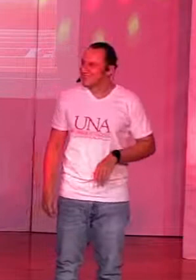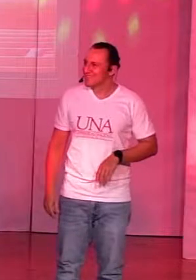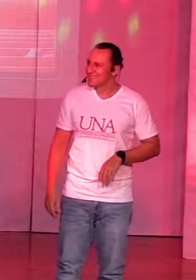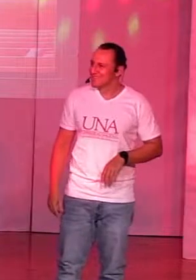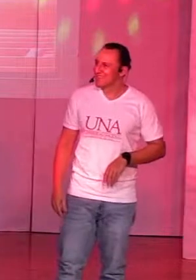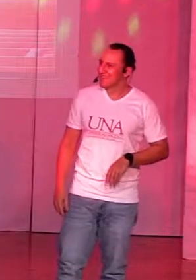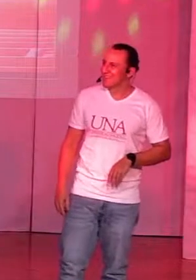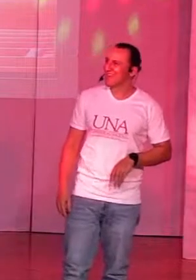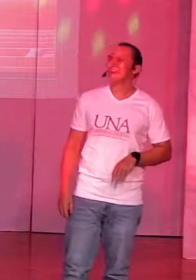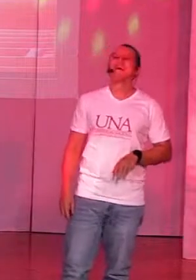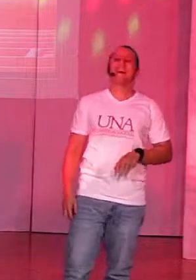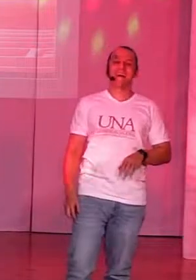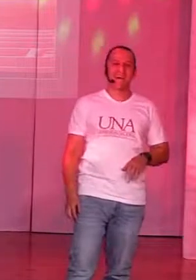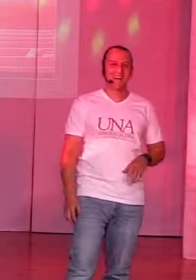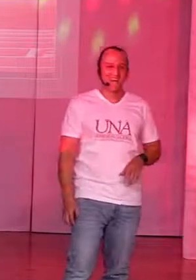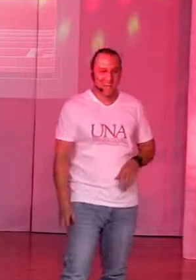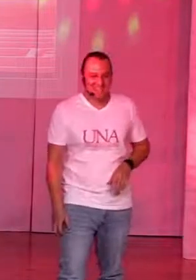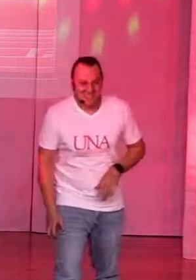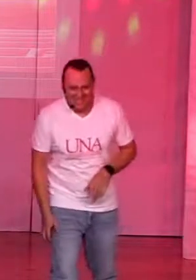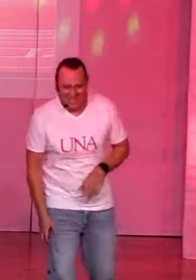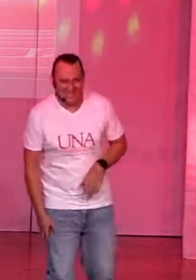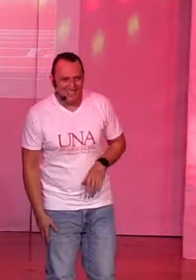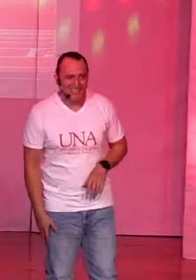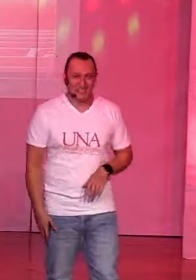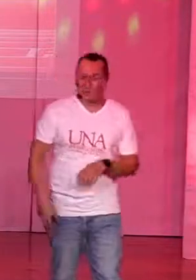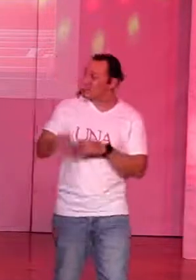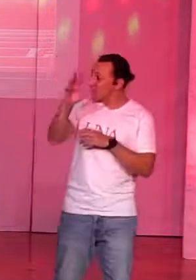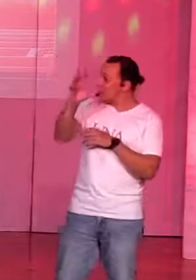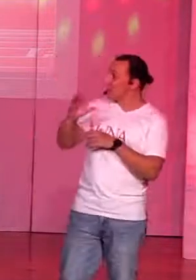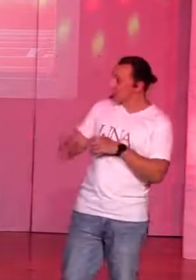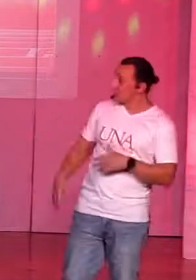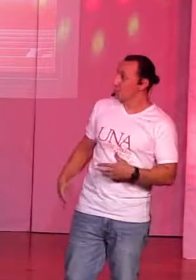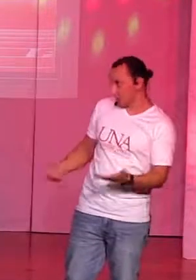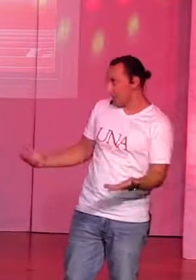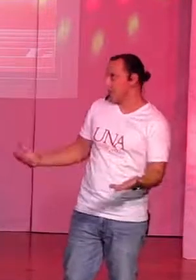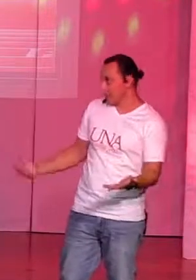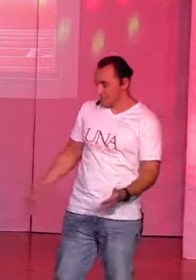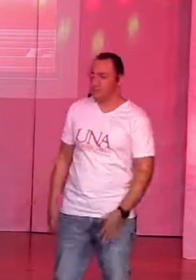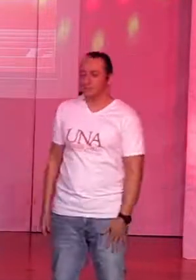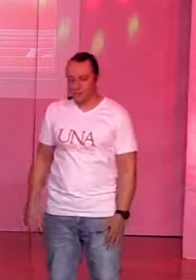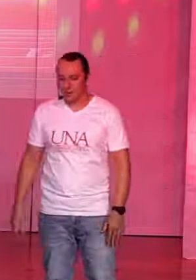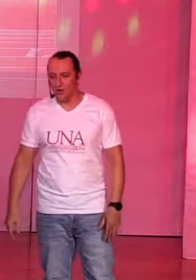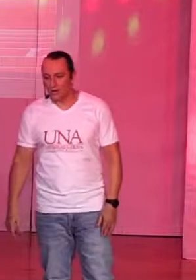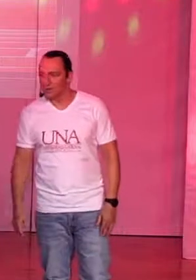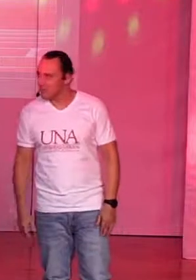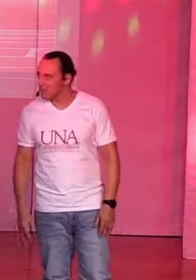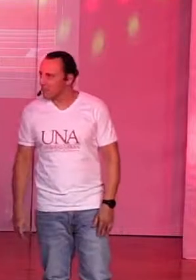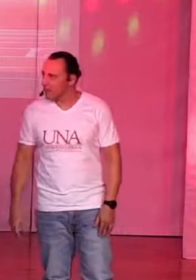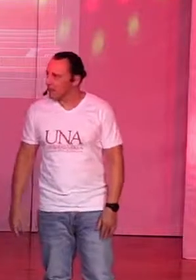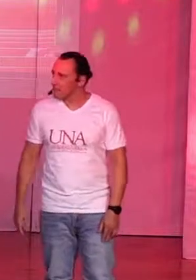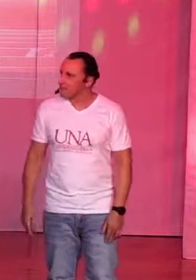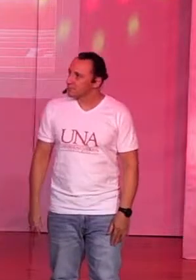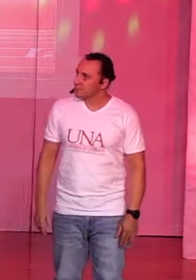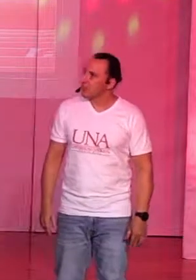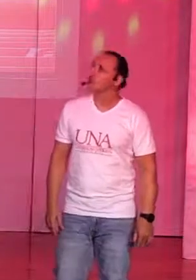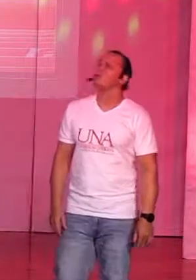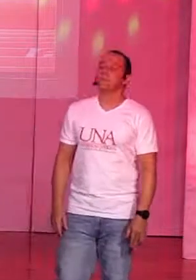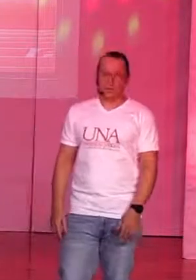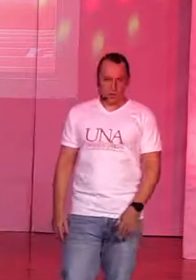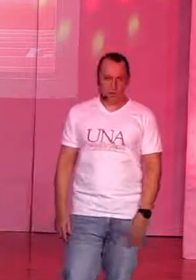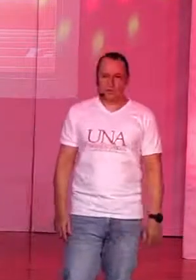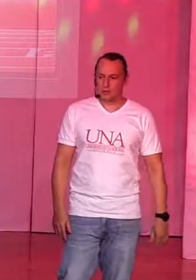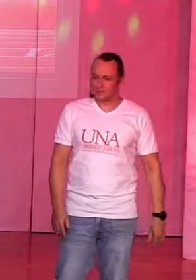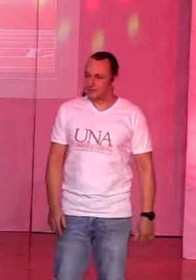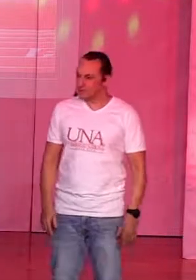a poner los primeros cuatro que pongan después de ella. Vamos rápido. Sí, sí. Sí, tenemos cuatro. Premios, tenemos ¿sí? cuatro departamentos, correcto. Marito. El Departamento de Orientación y